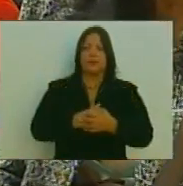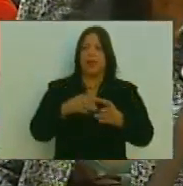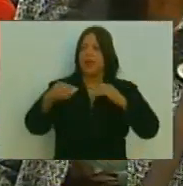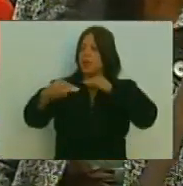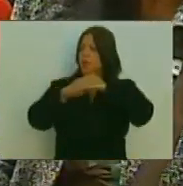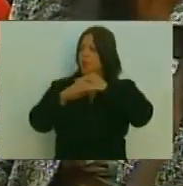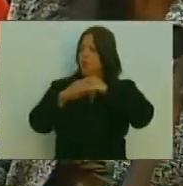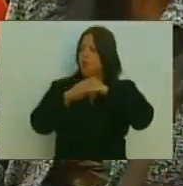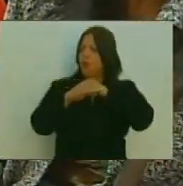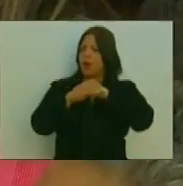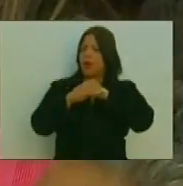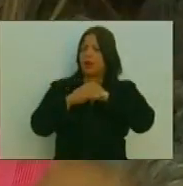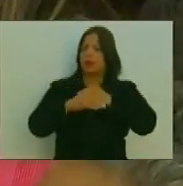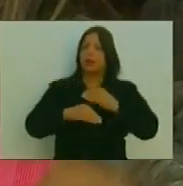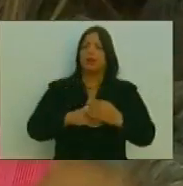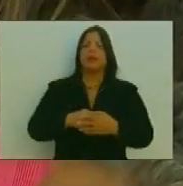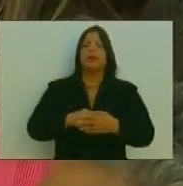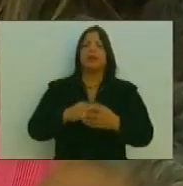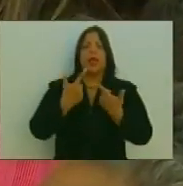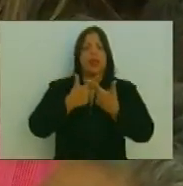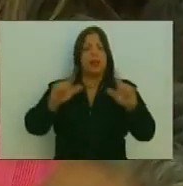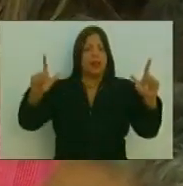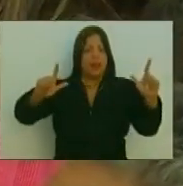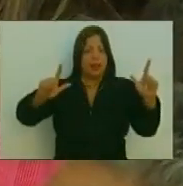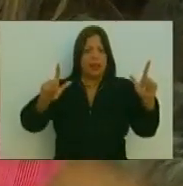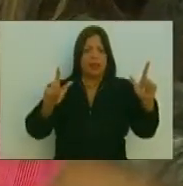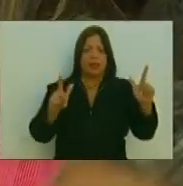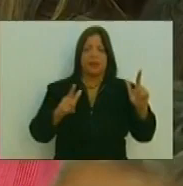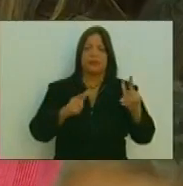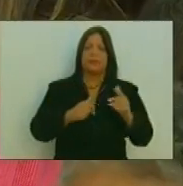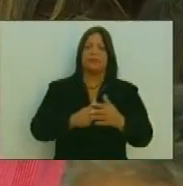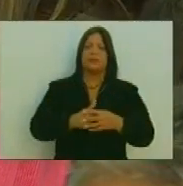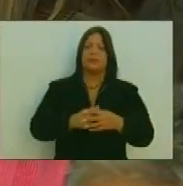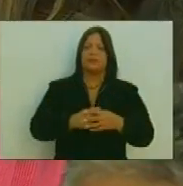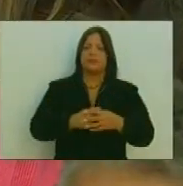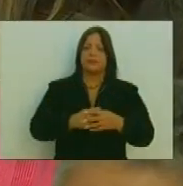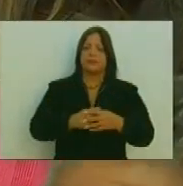igualdad entre los estados libres,